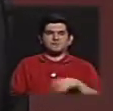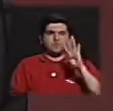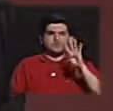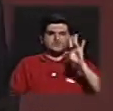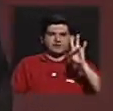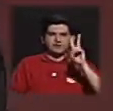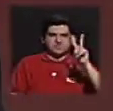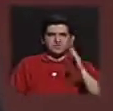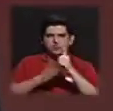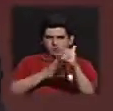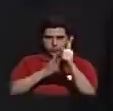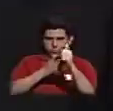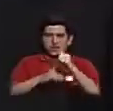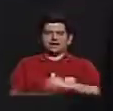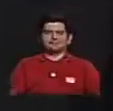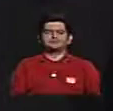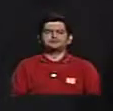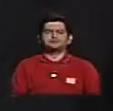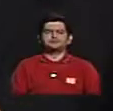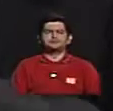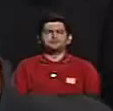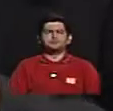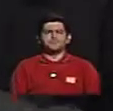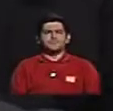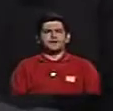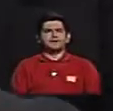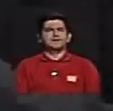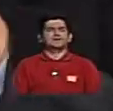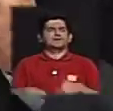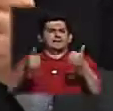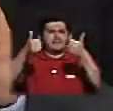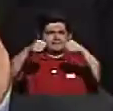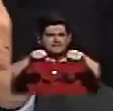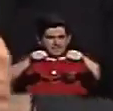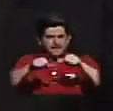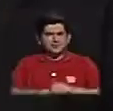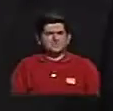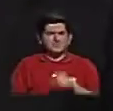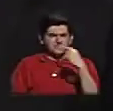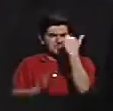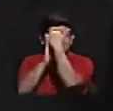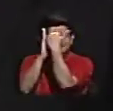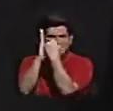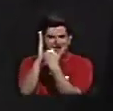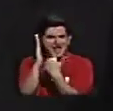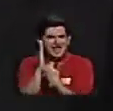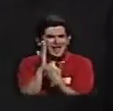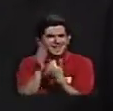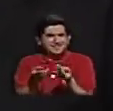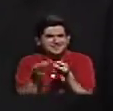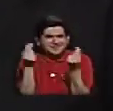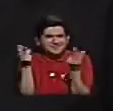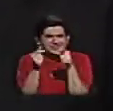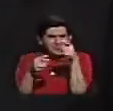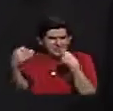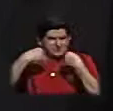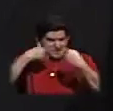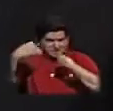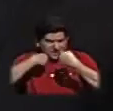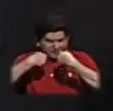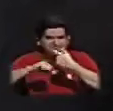$623,472. Es decir, y de acuerdo con ese listado de gastos que nos has